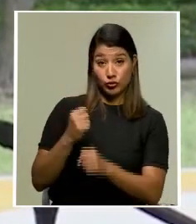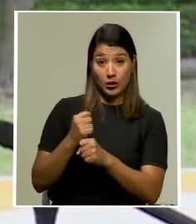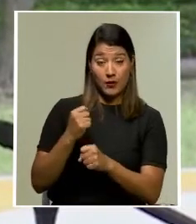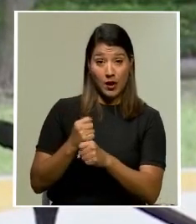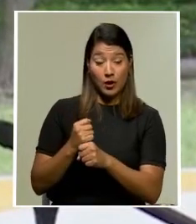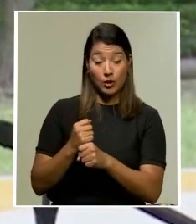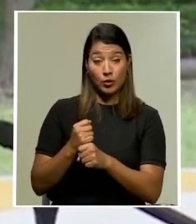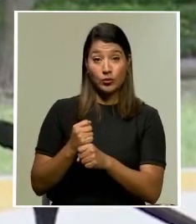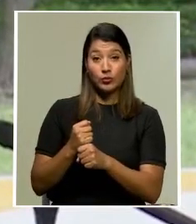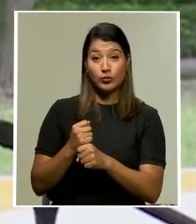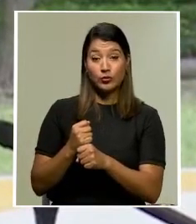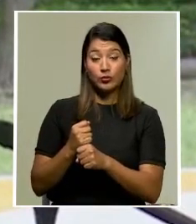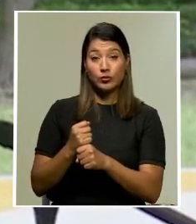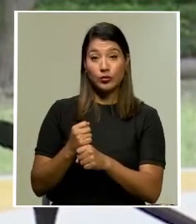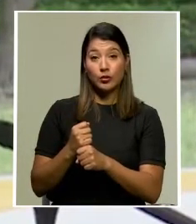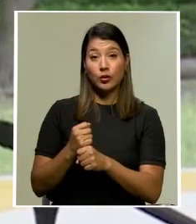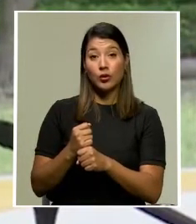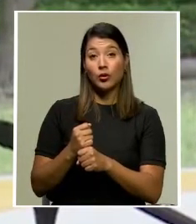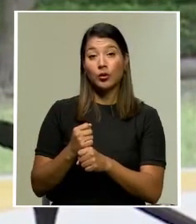sino